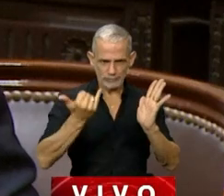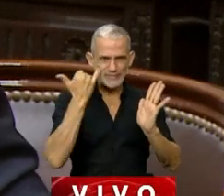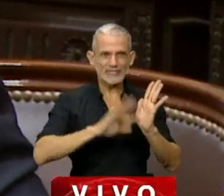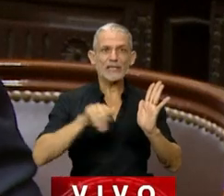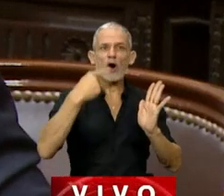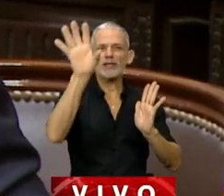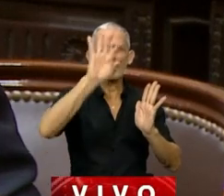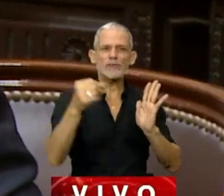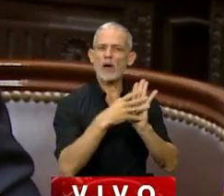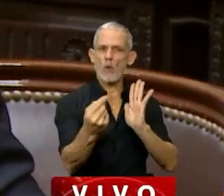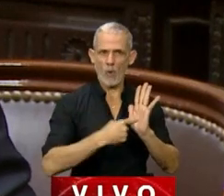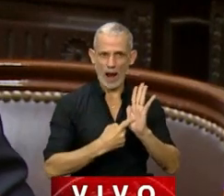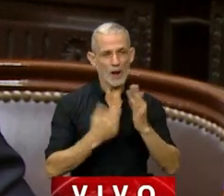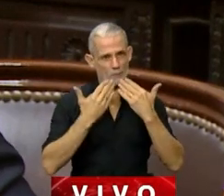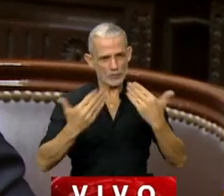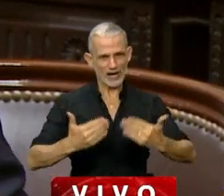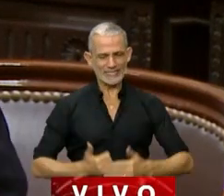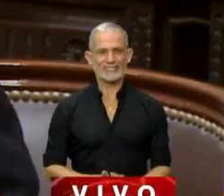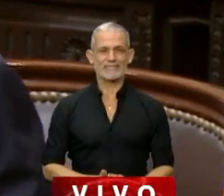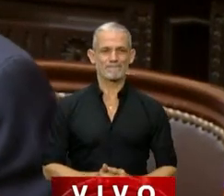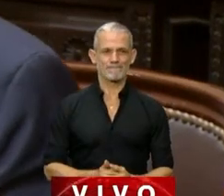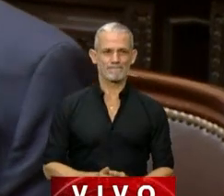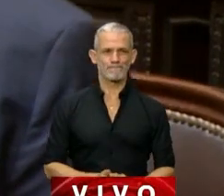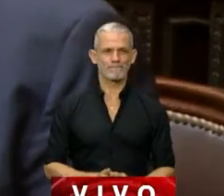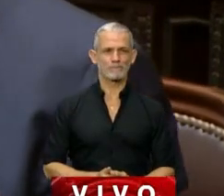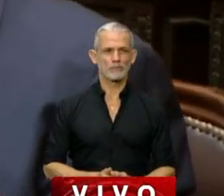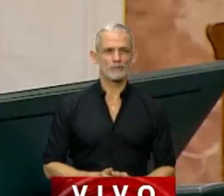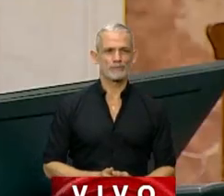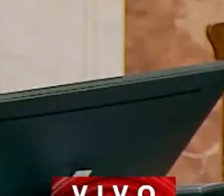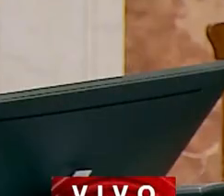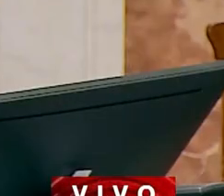también para otras provincias argentinas. Muchísimas gracias, señor presidente.